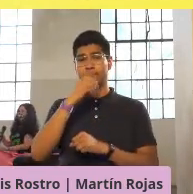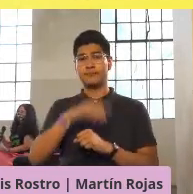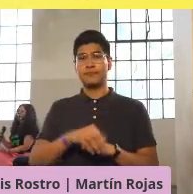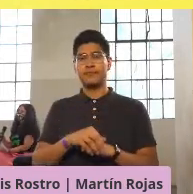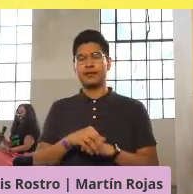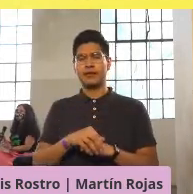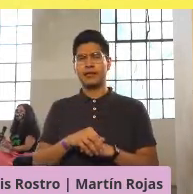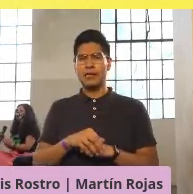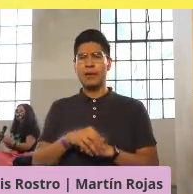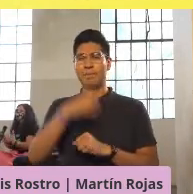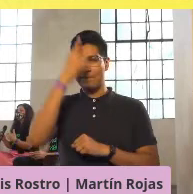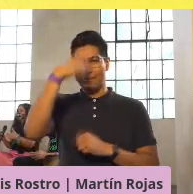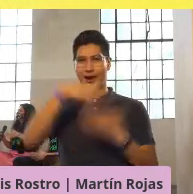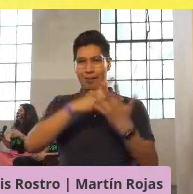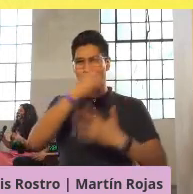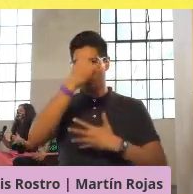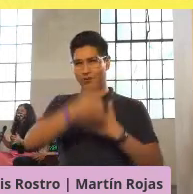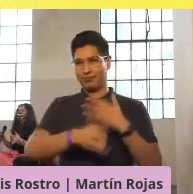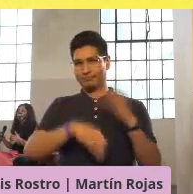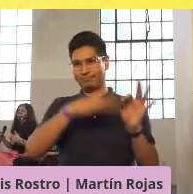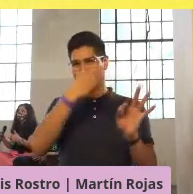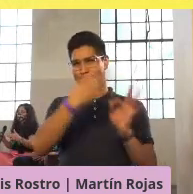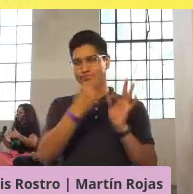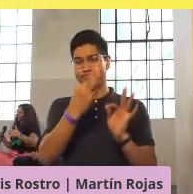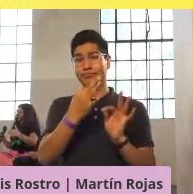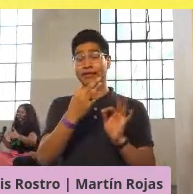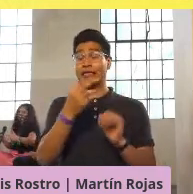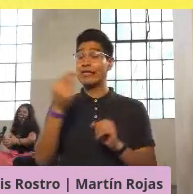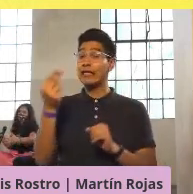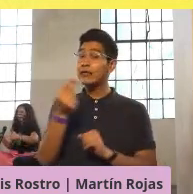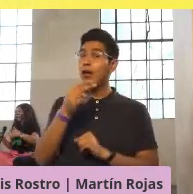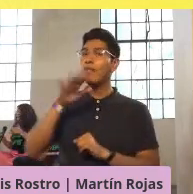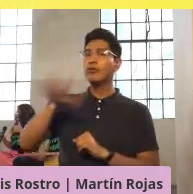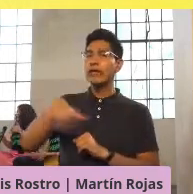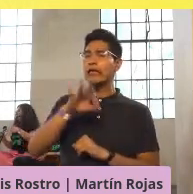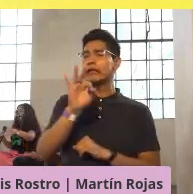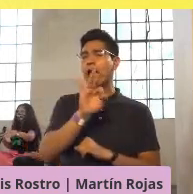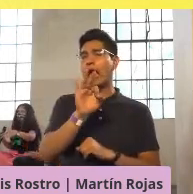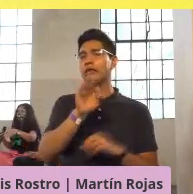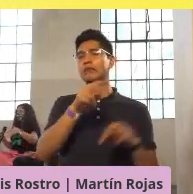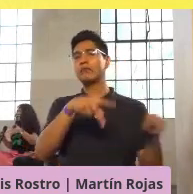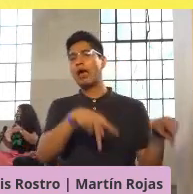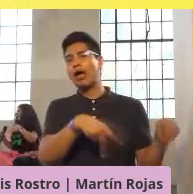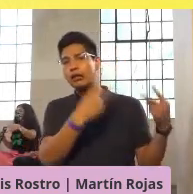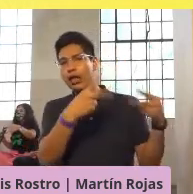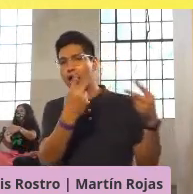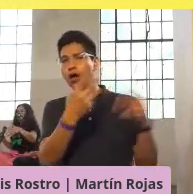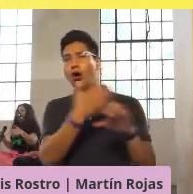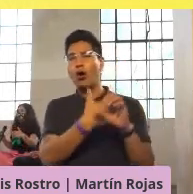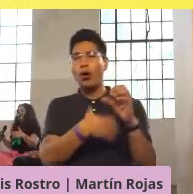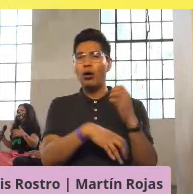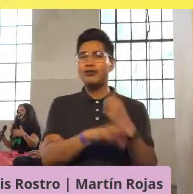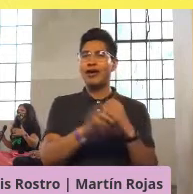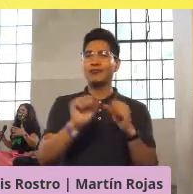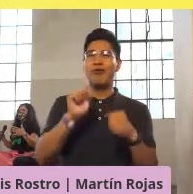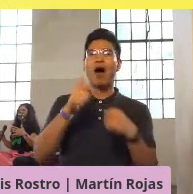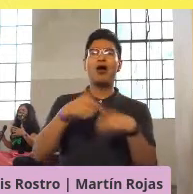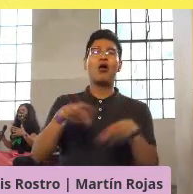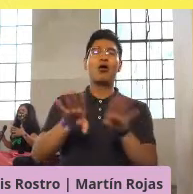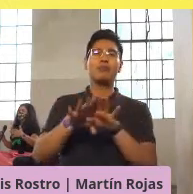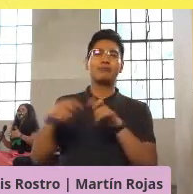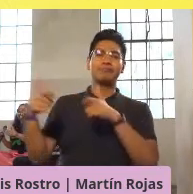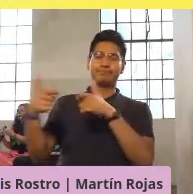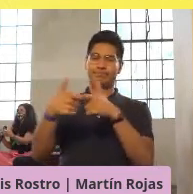pero sí sale, y uno va buscando si vendiendo, si revendiendo, si tal, y